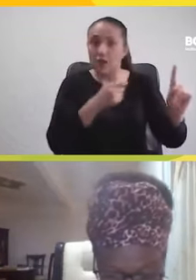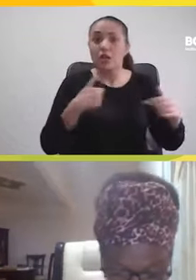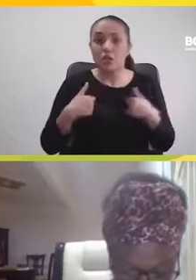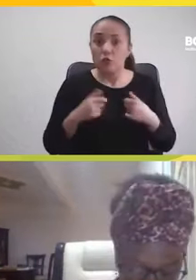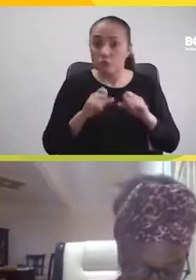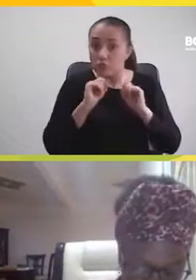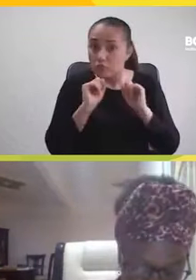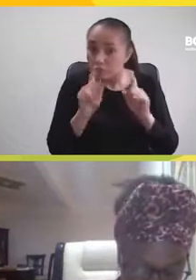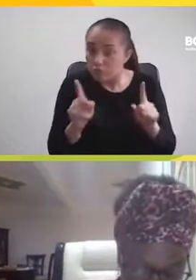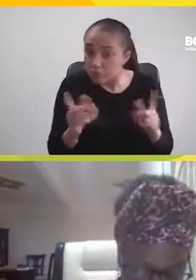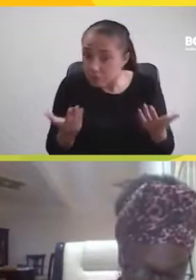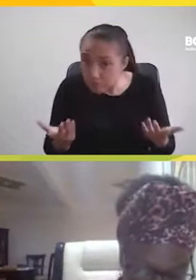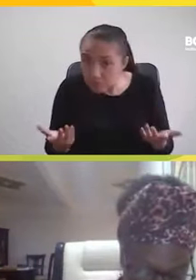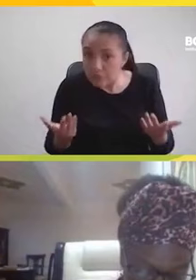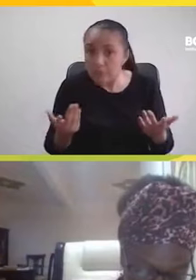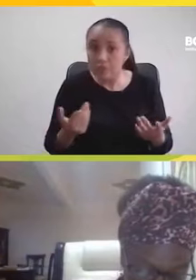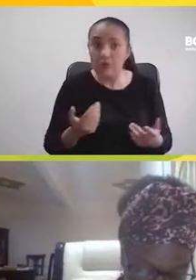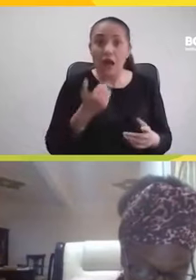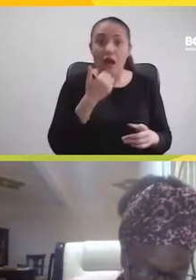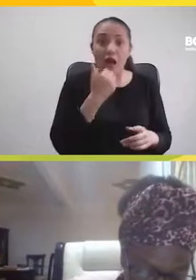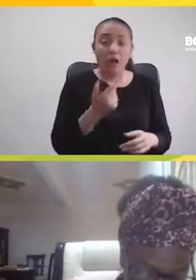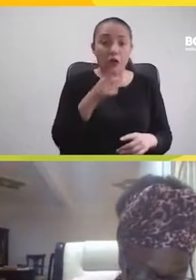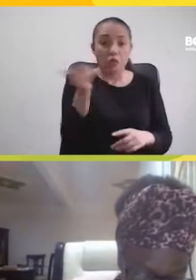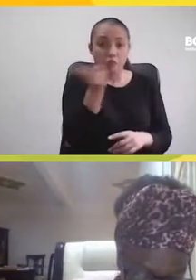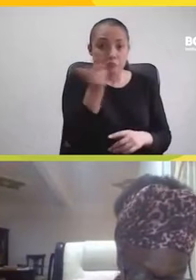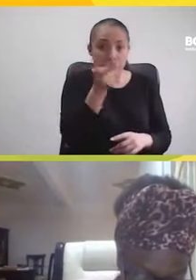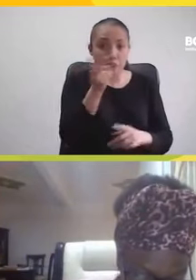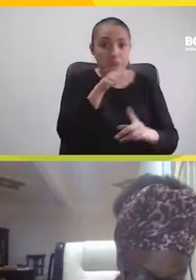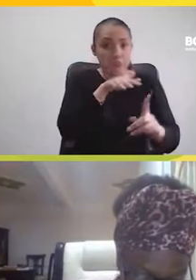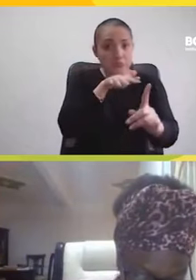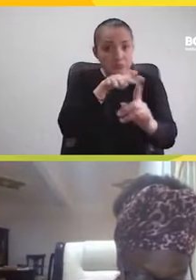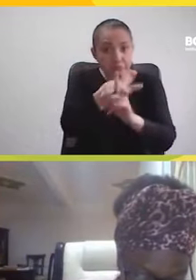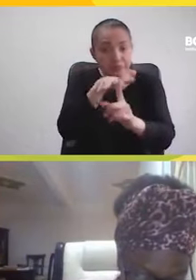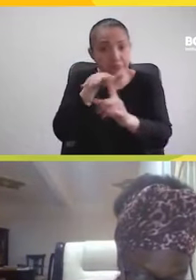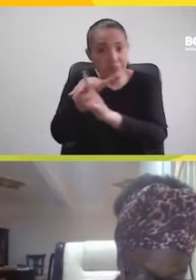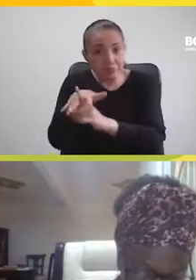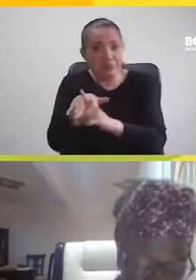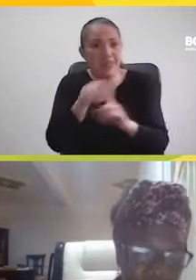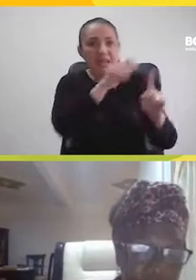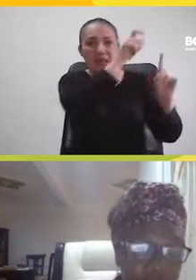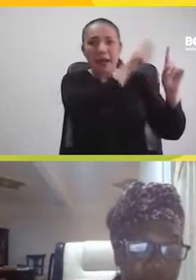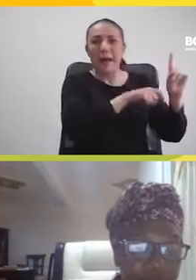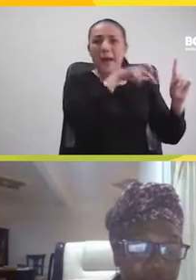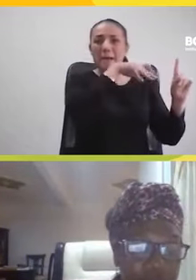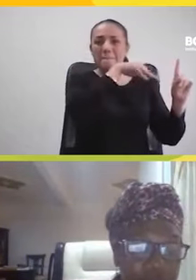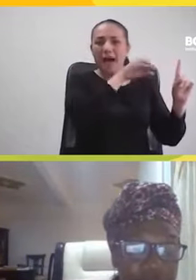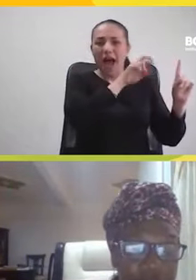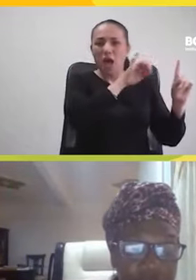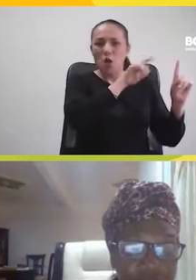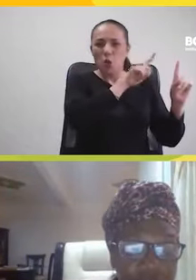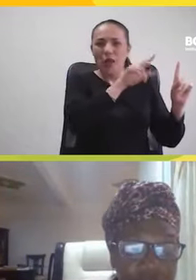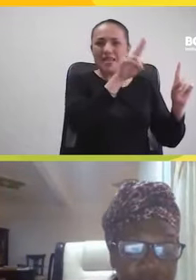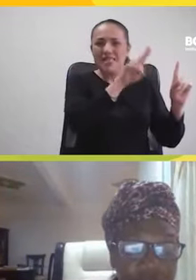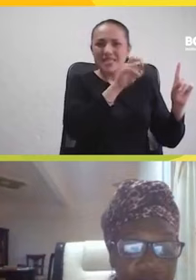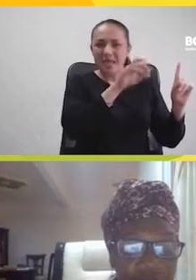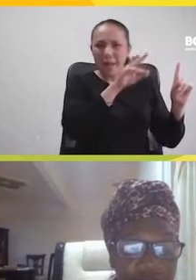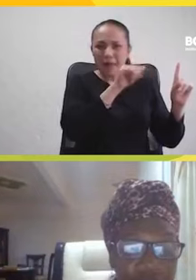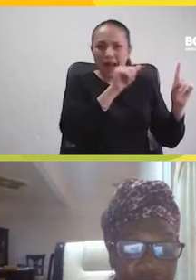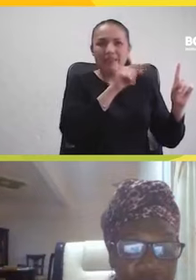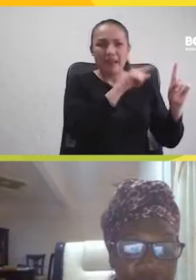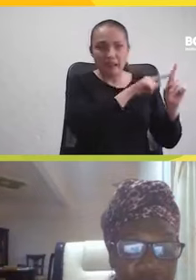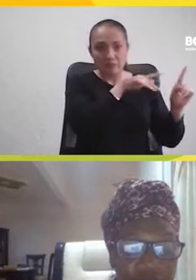influencia en ustedes y en otros escritores de Manuel Zapata Olivella. ¿Qué influencia